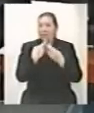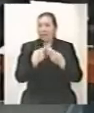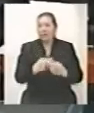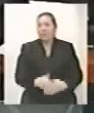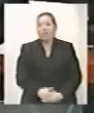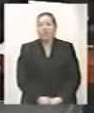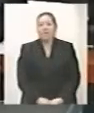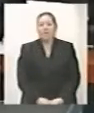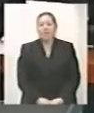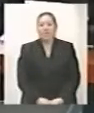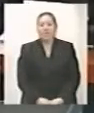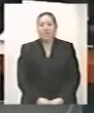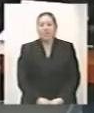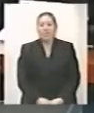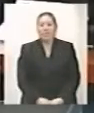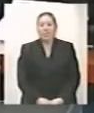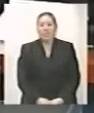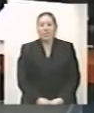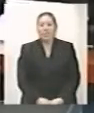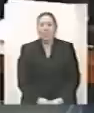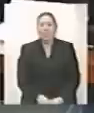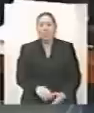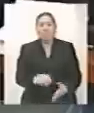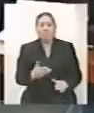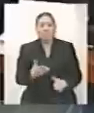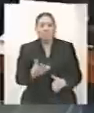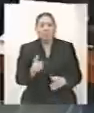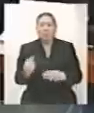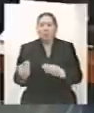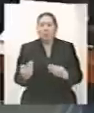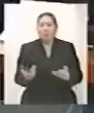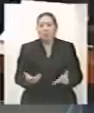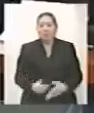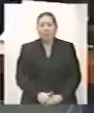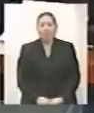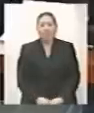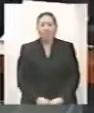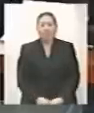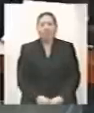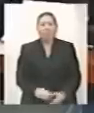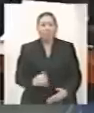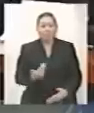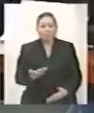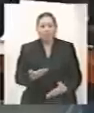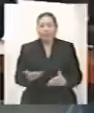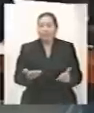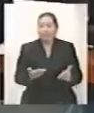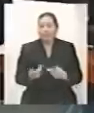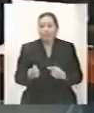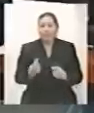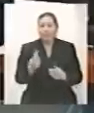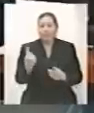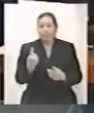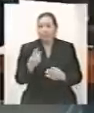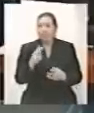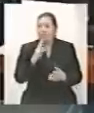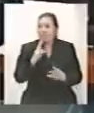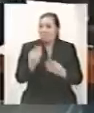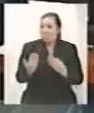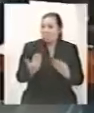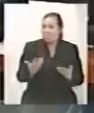resultados. Va a haber muertos de un lado o de otro, va a haber operaciones tácticas solamente